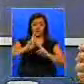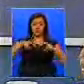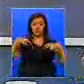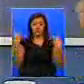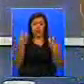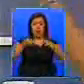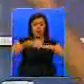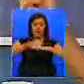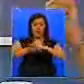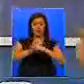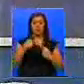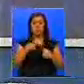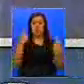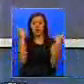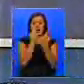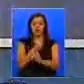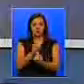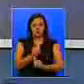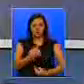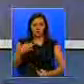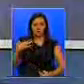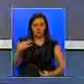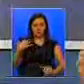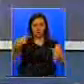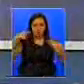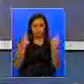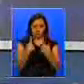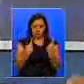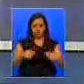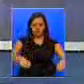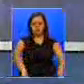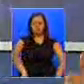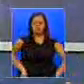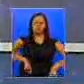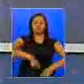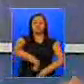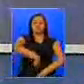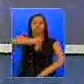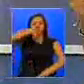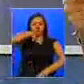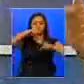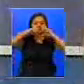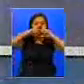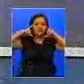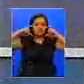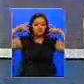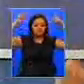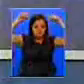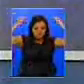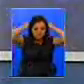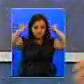sala donde tienes que cambiarte de ropa con unos overoles y unas mascarillas especiales, para entrar a esa sala ya tienes que